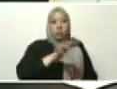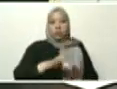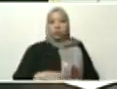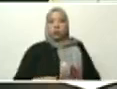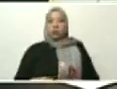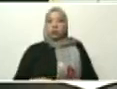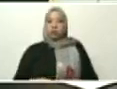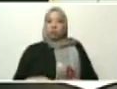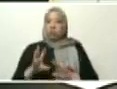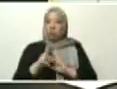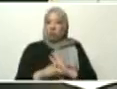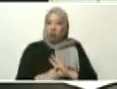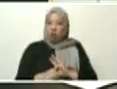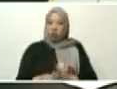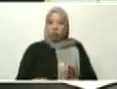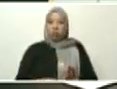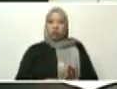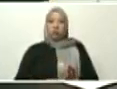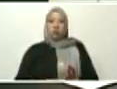manoseando